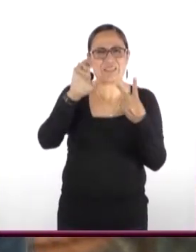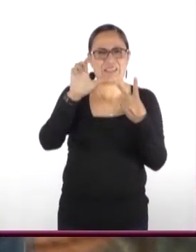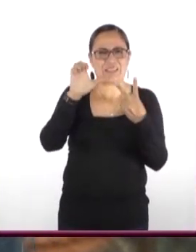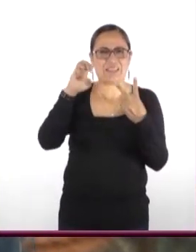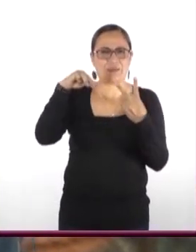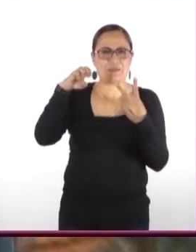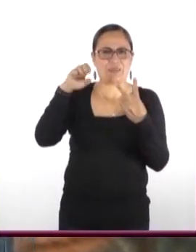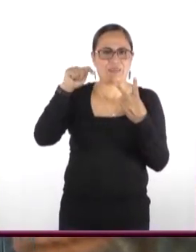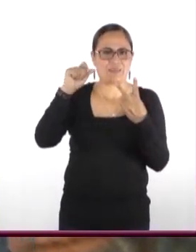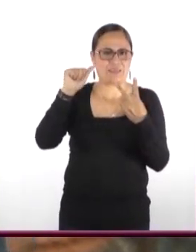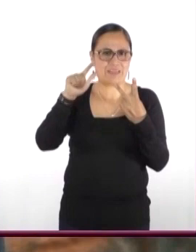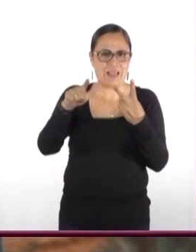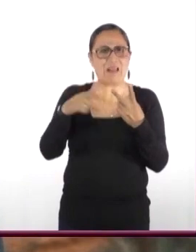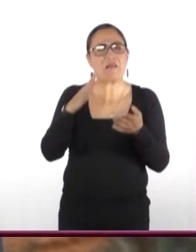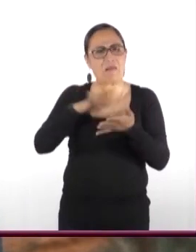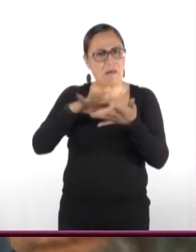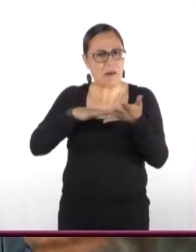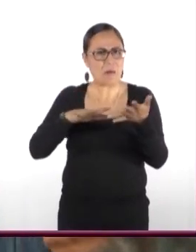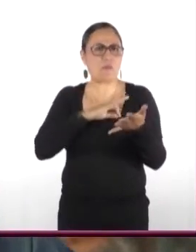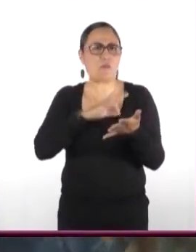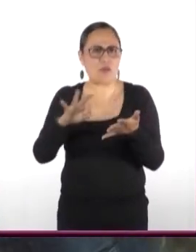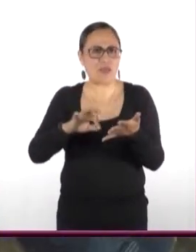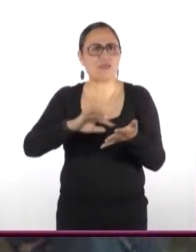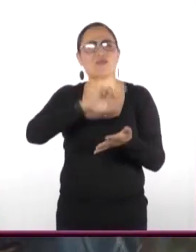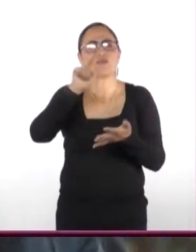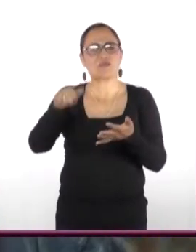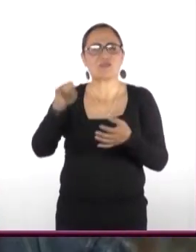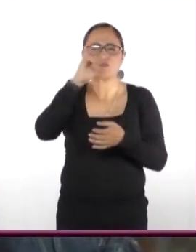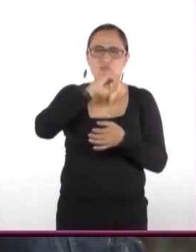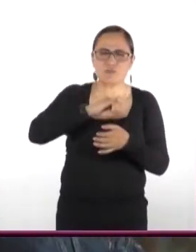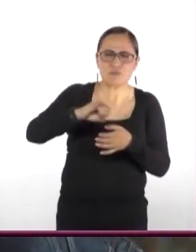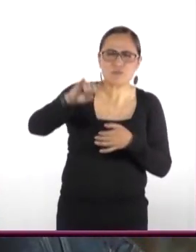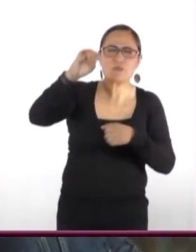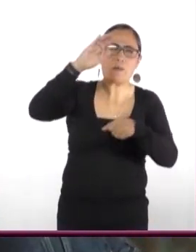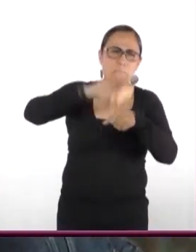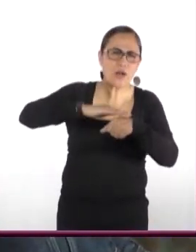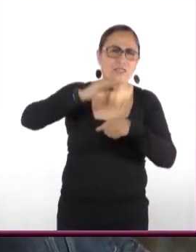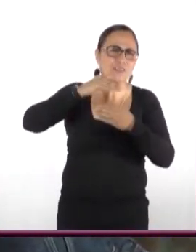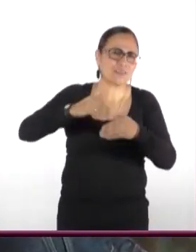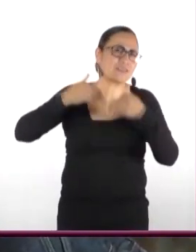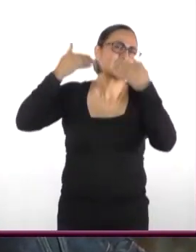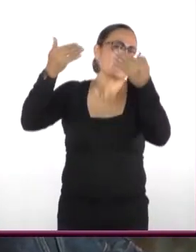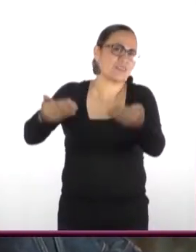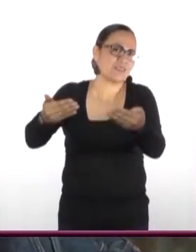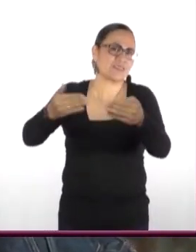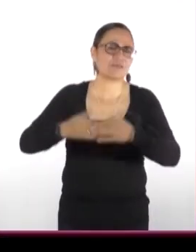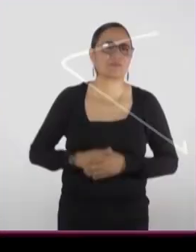elemental para que los podamos leer. ¡Al infinito, ¡Al infinito y más allá! y más allá!